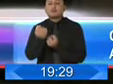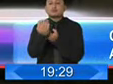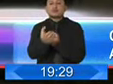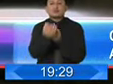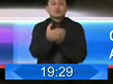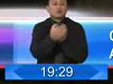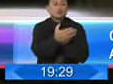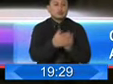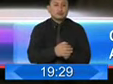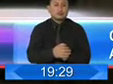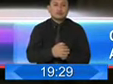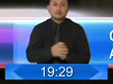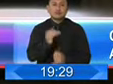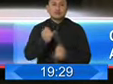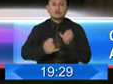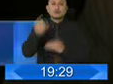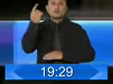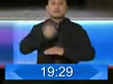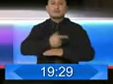en el último